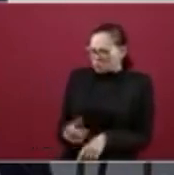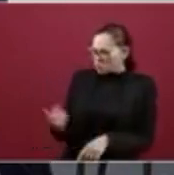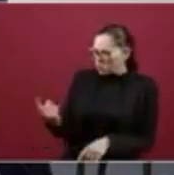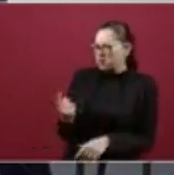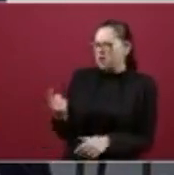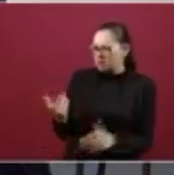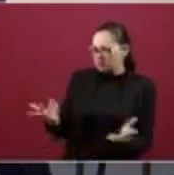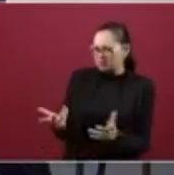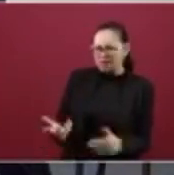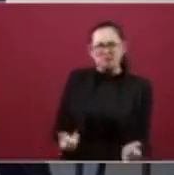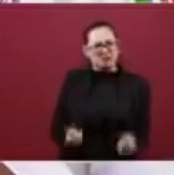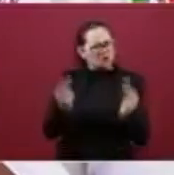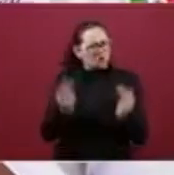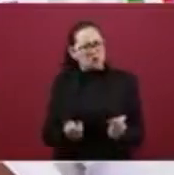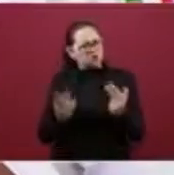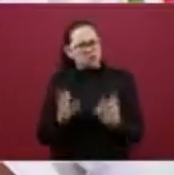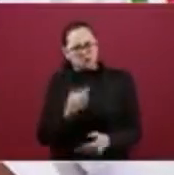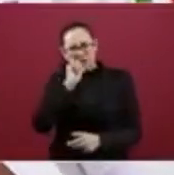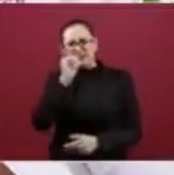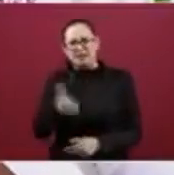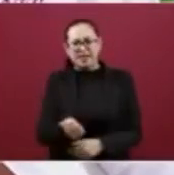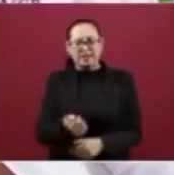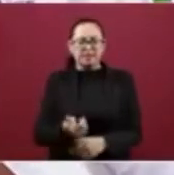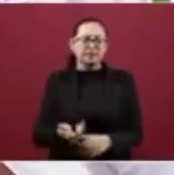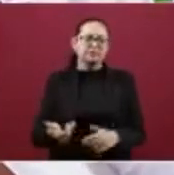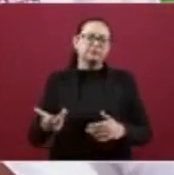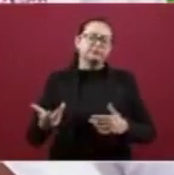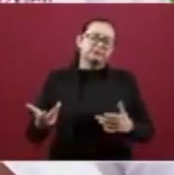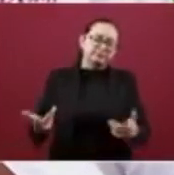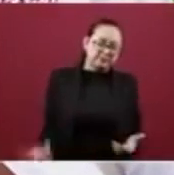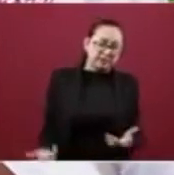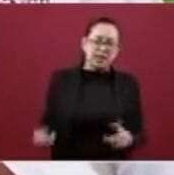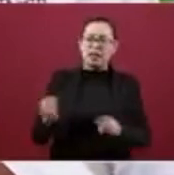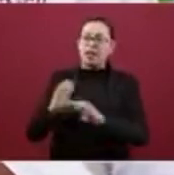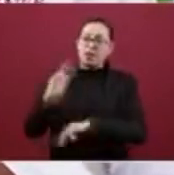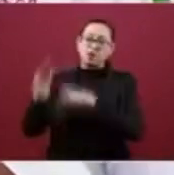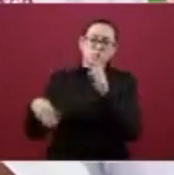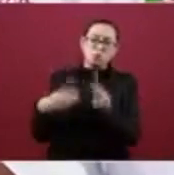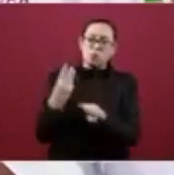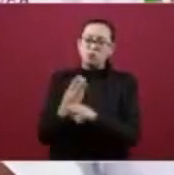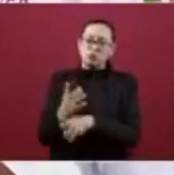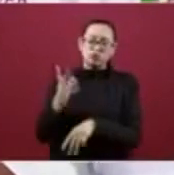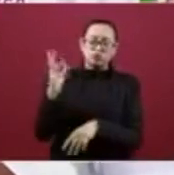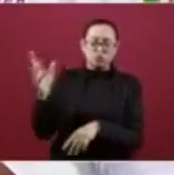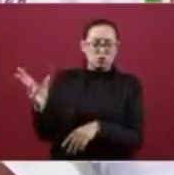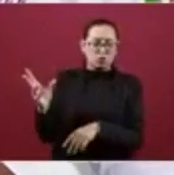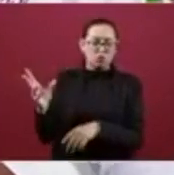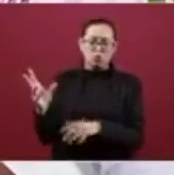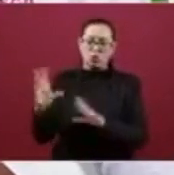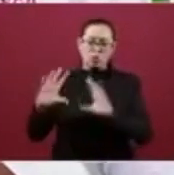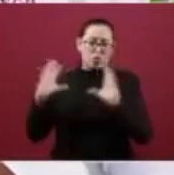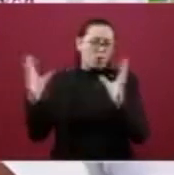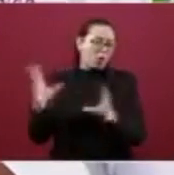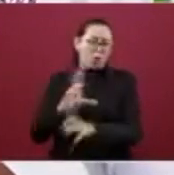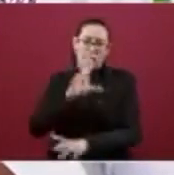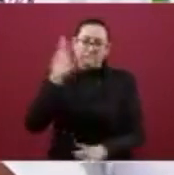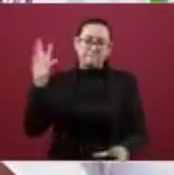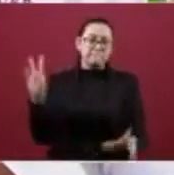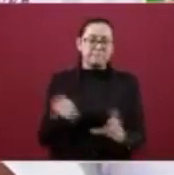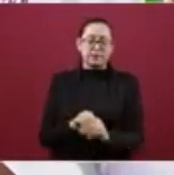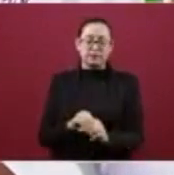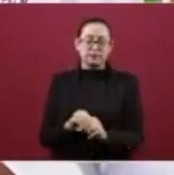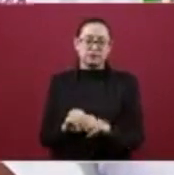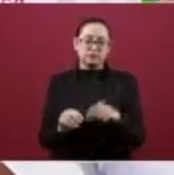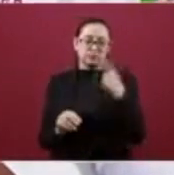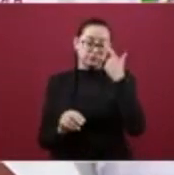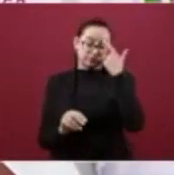negocio. Bueno, las mejores prácticas a nivel mundial, les voy a comentar, a dar unos